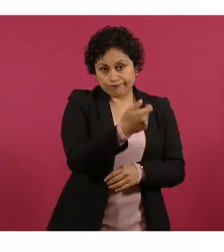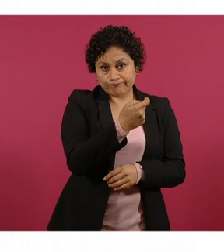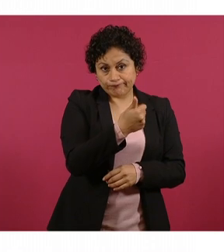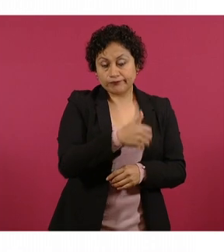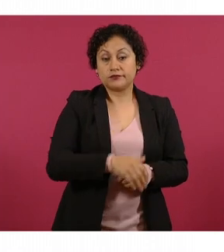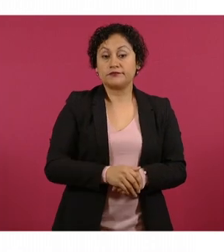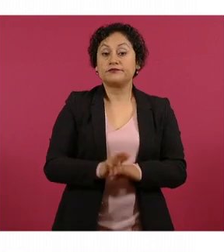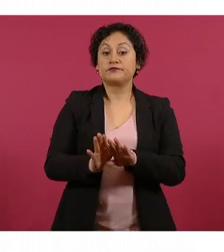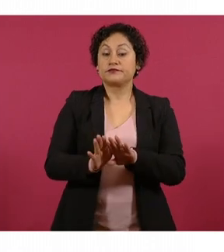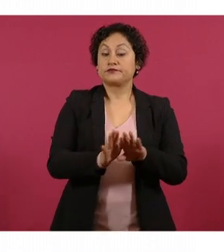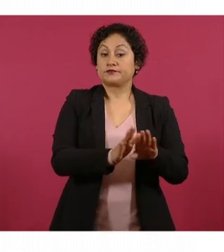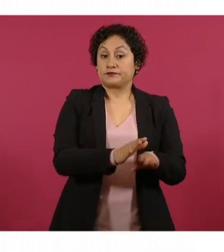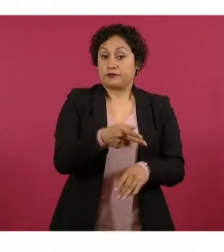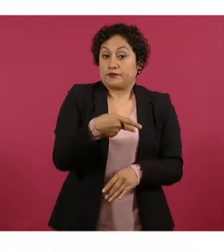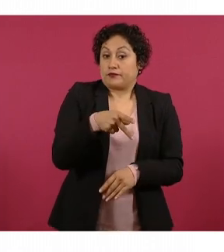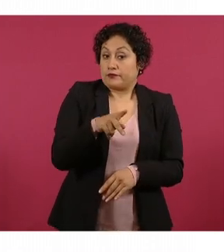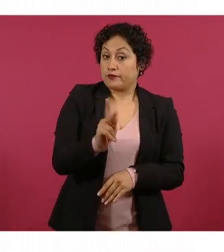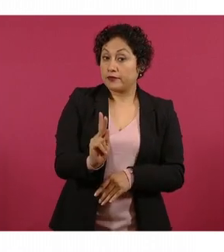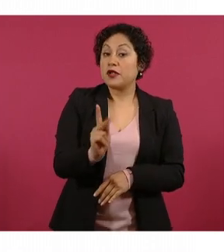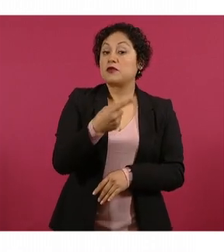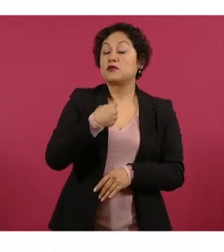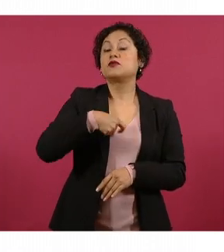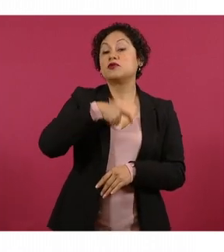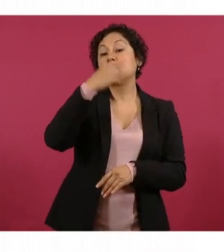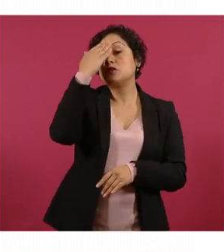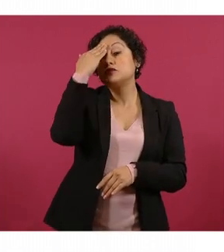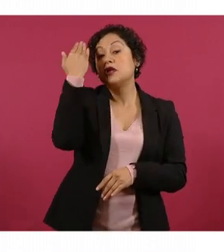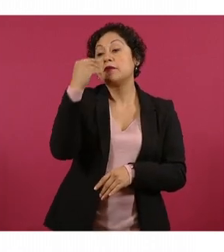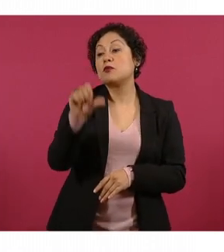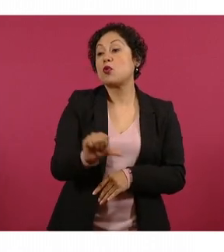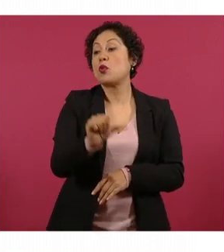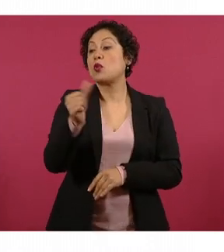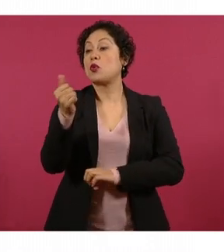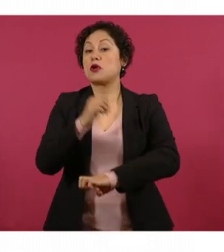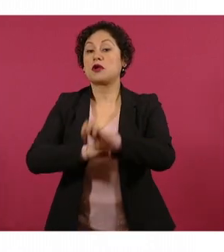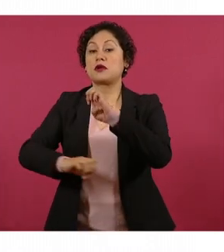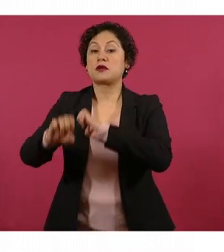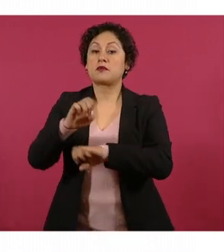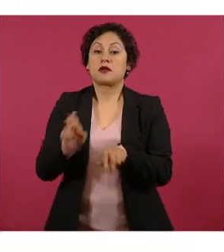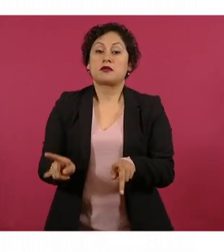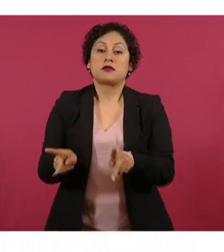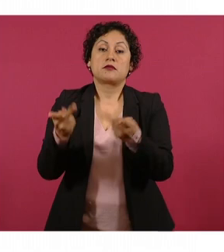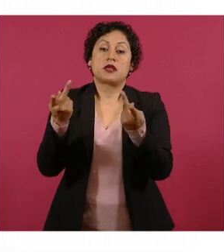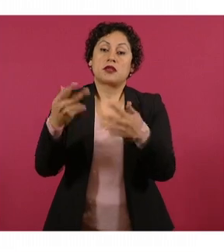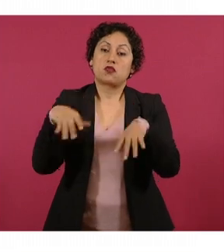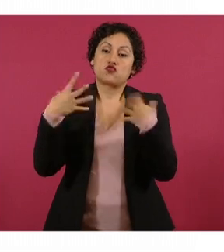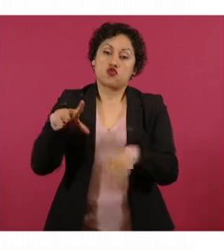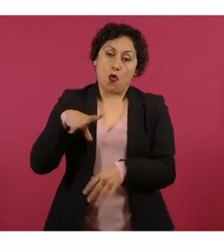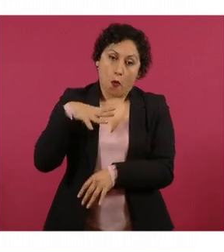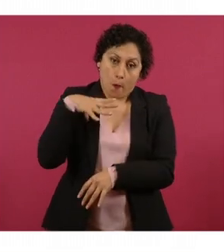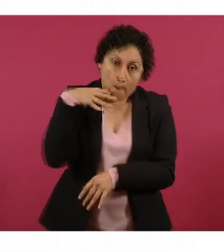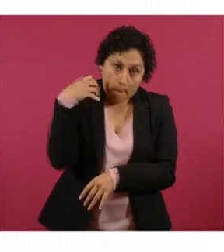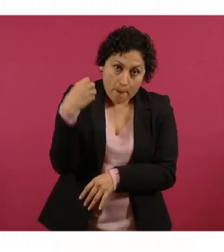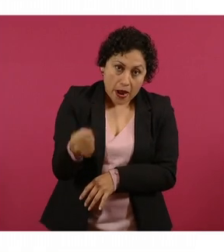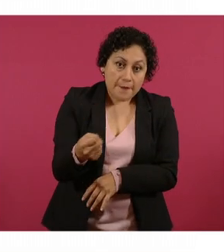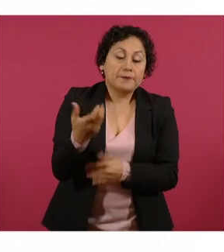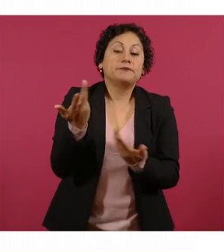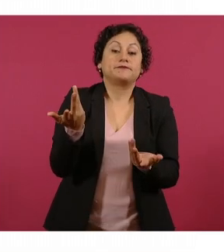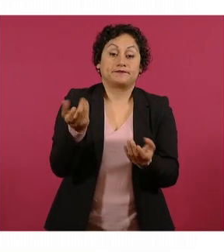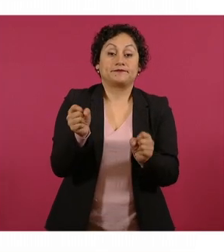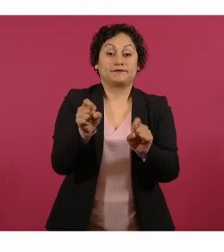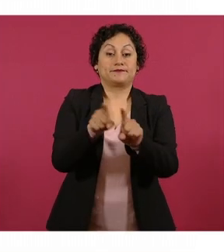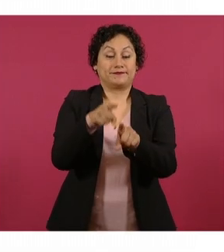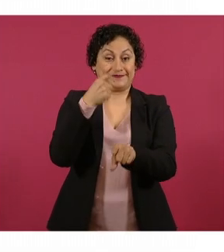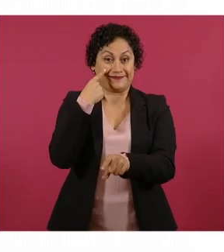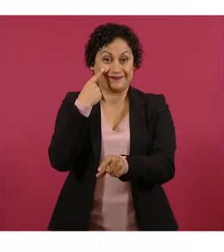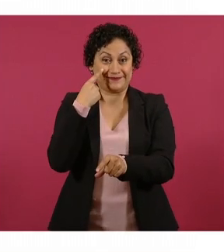Sin embargo, sabemos que los proveedores de estos productos han hecho un esfuerzo importante y, por ejemplo, también en el diésel tuvimos un caso